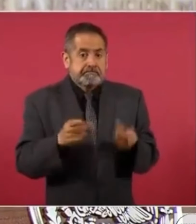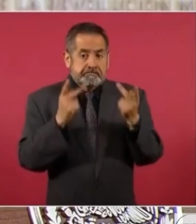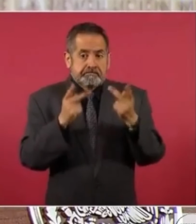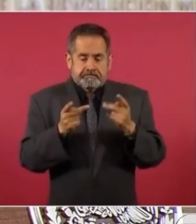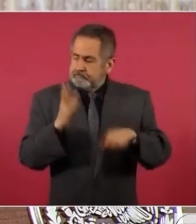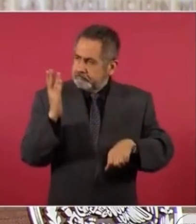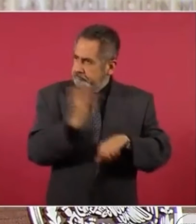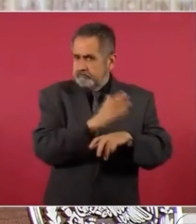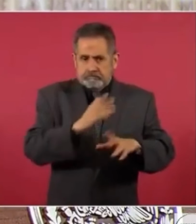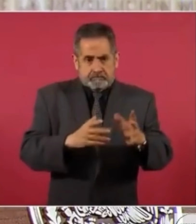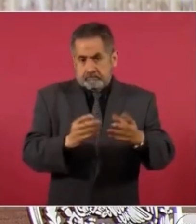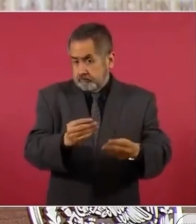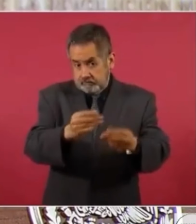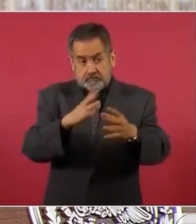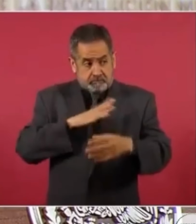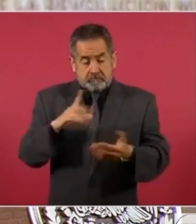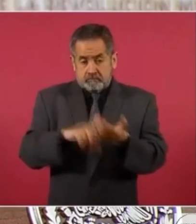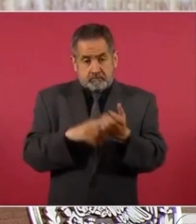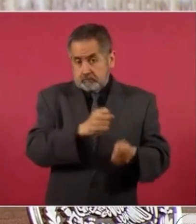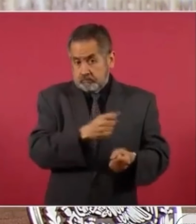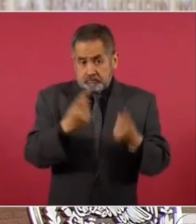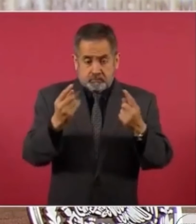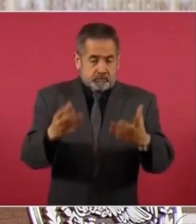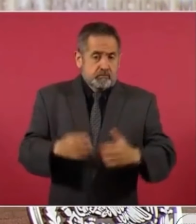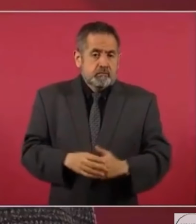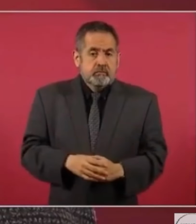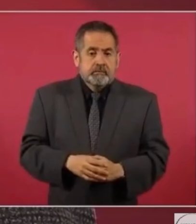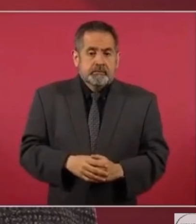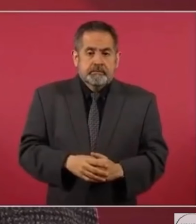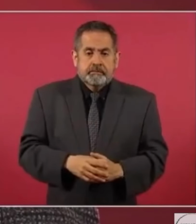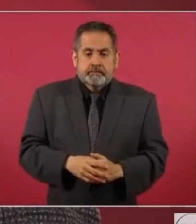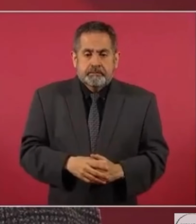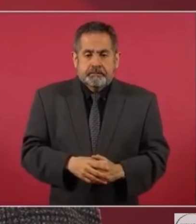que es algo